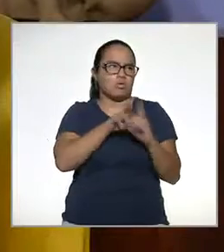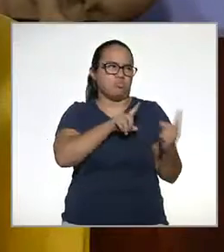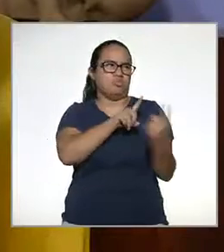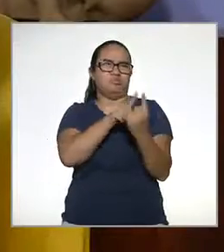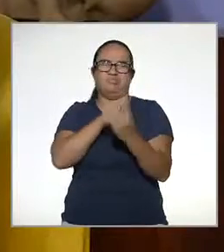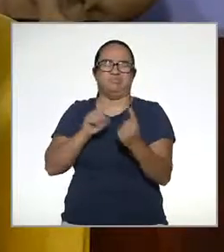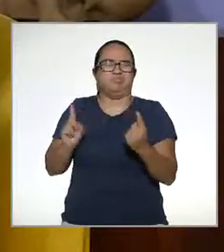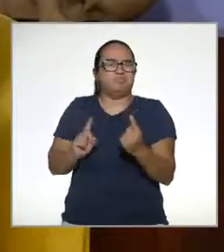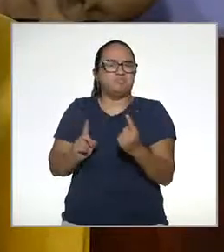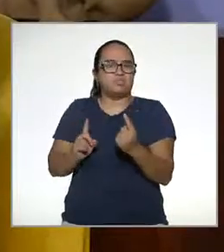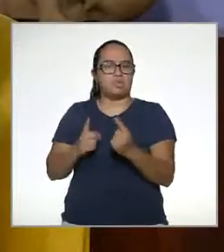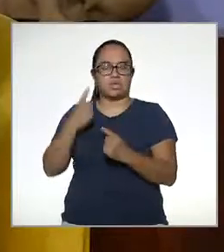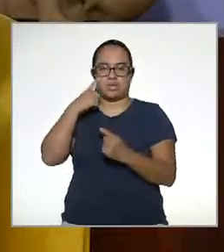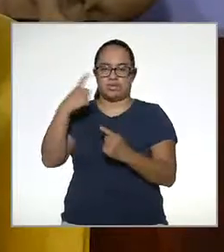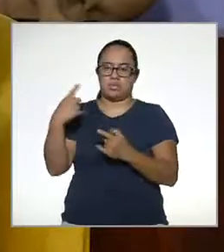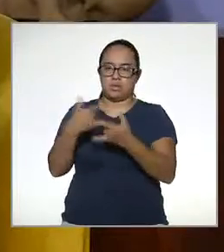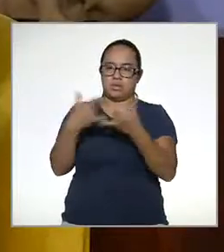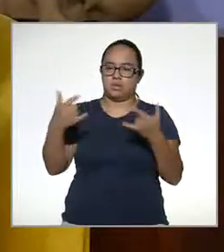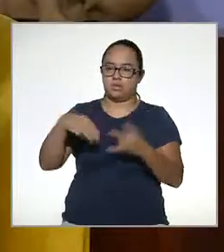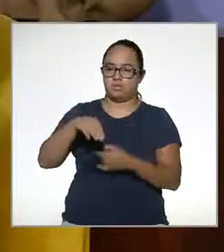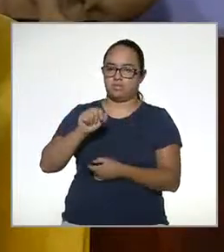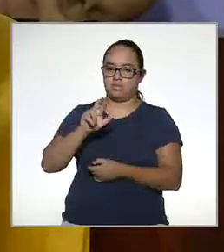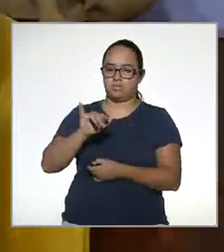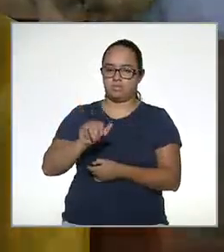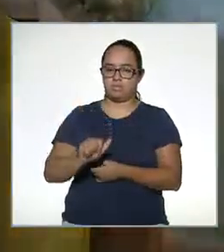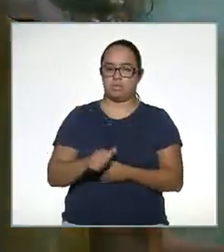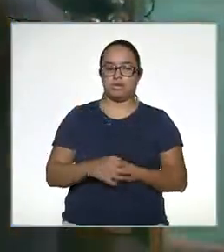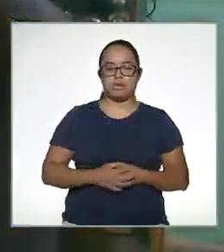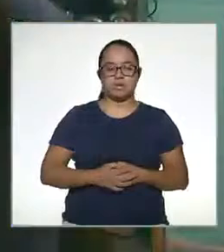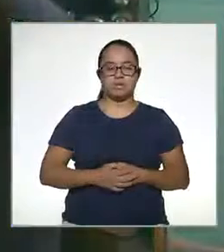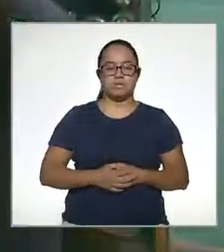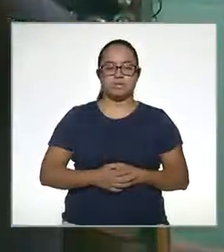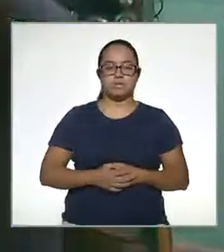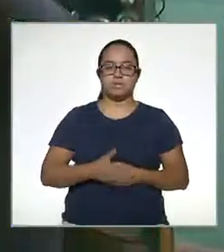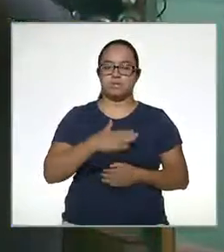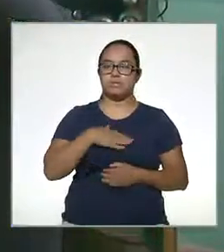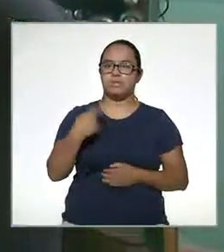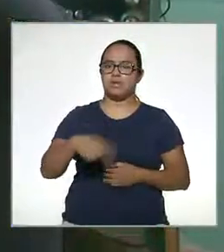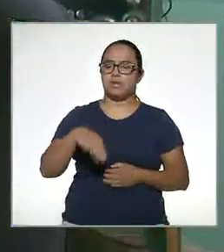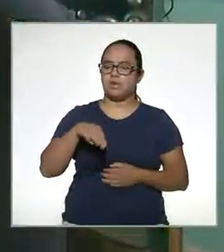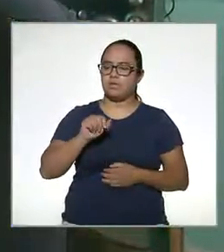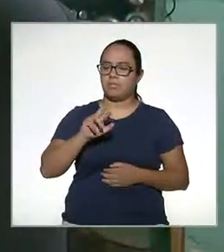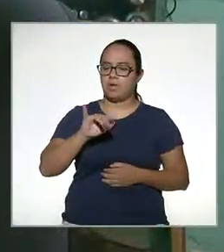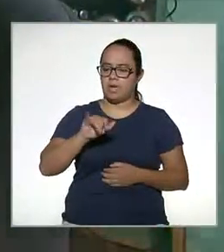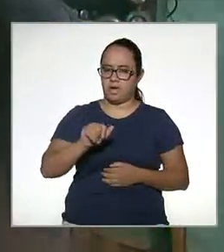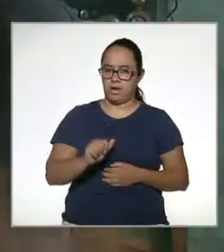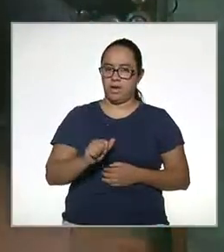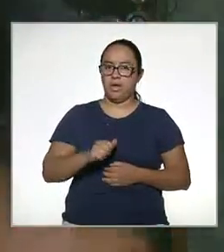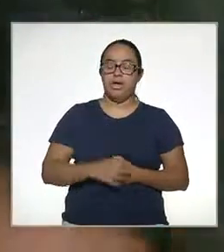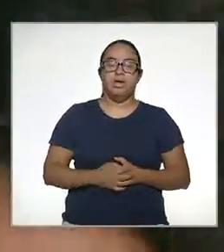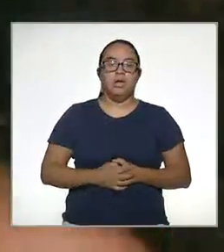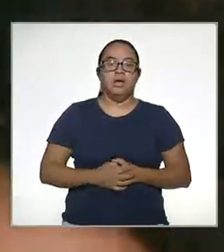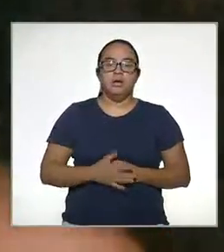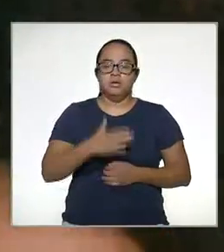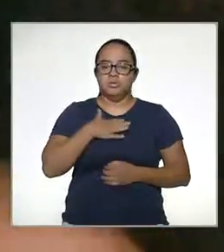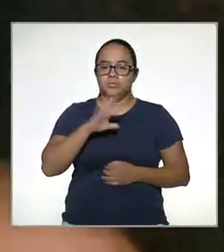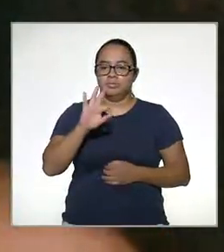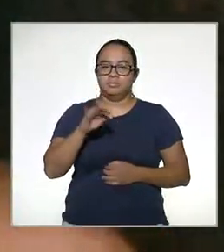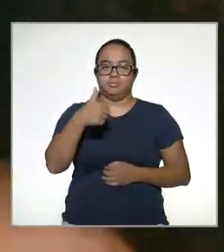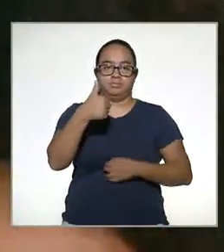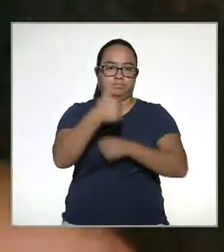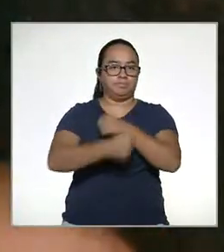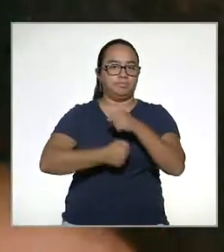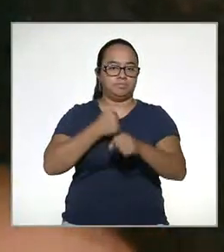vamos a ver el testimonio de María Ramírez. Me llamo María Irene Ramírez Hernández, tengo 46